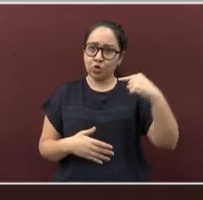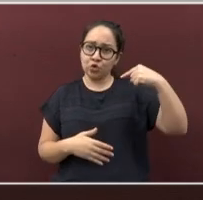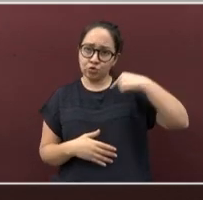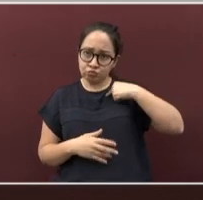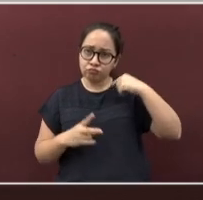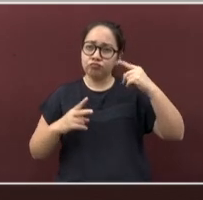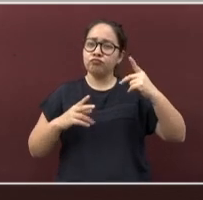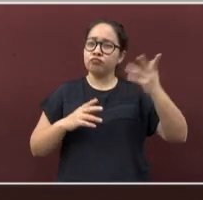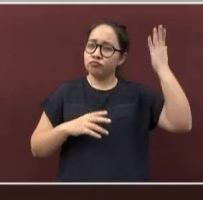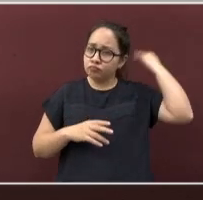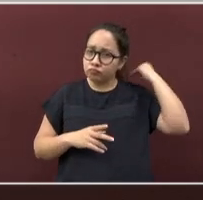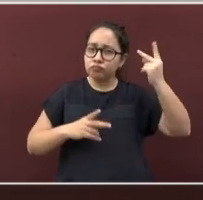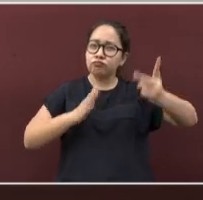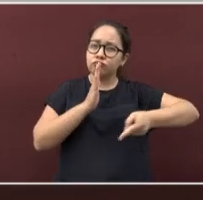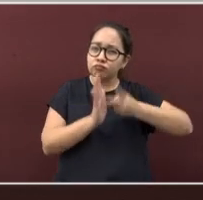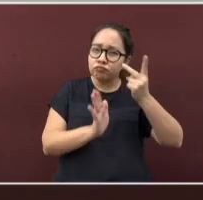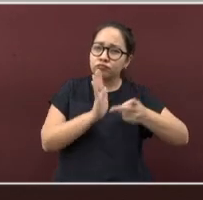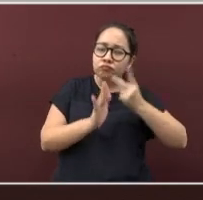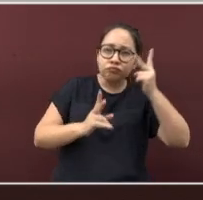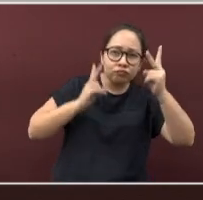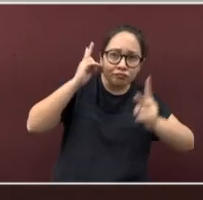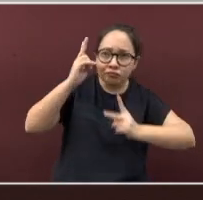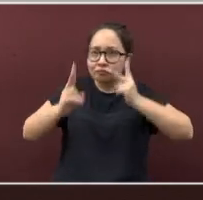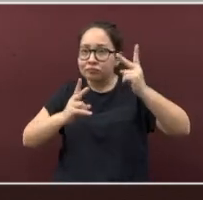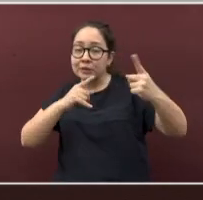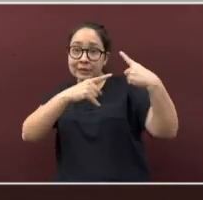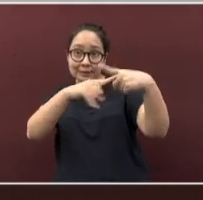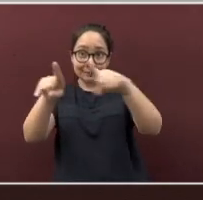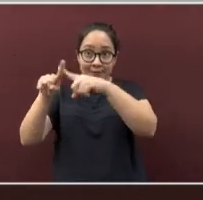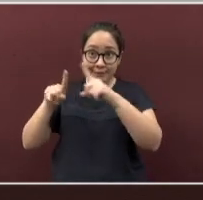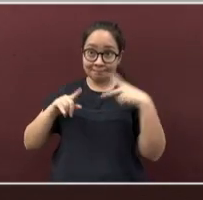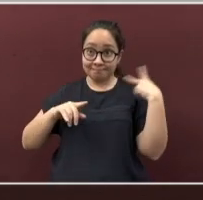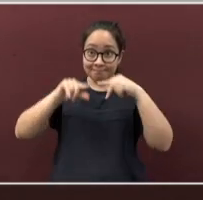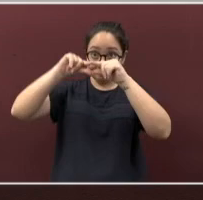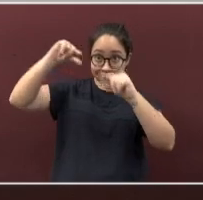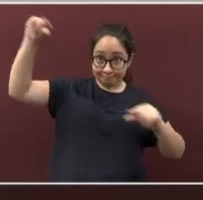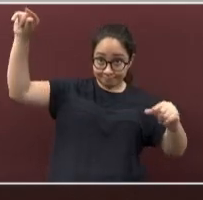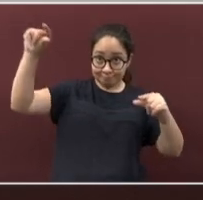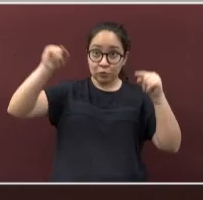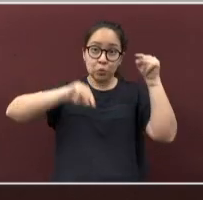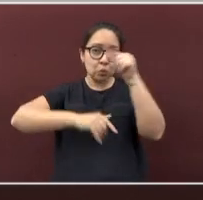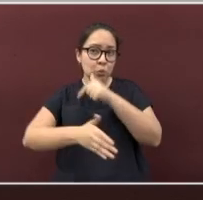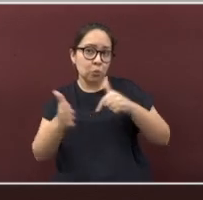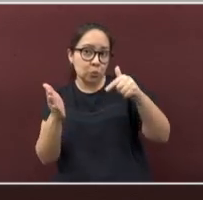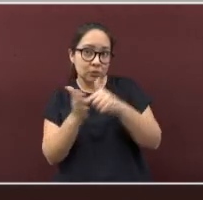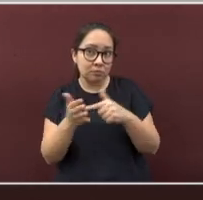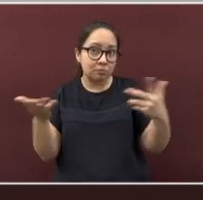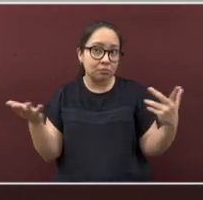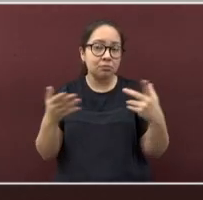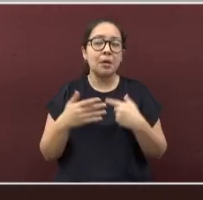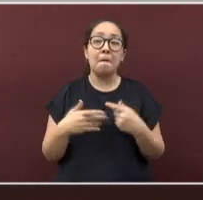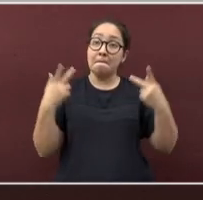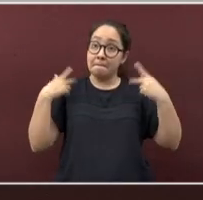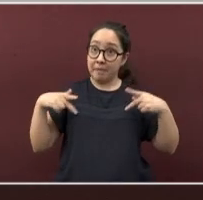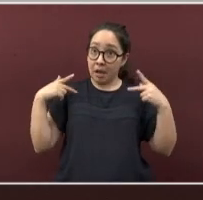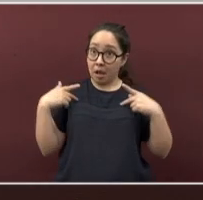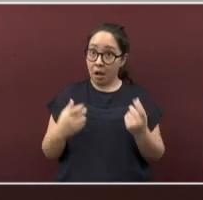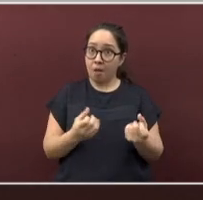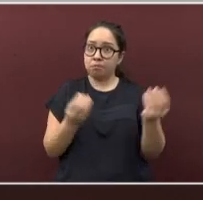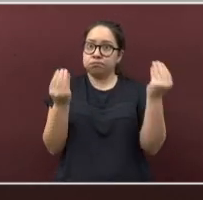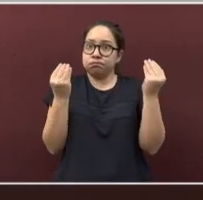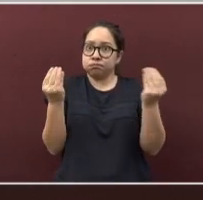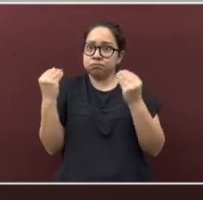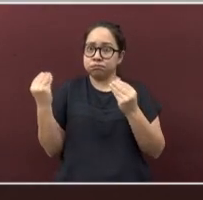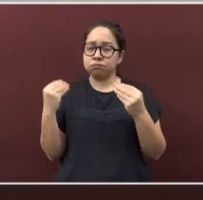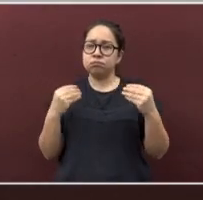los puntos de vacunación en diferentes partes del estado han sido varias las personas que